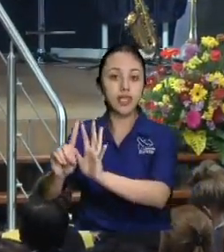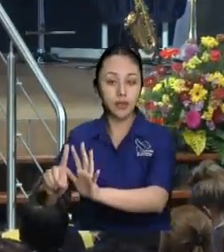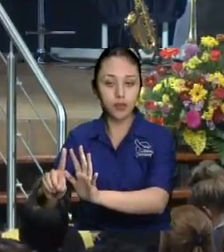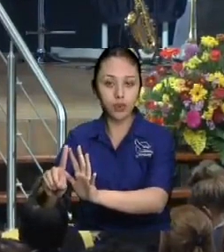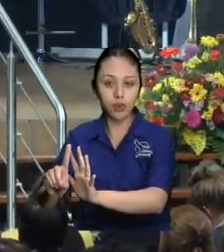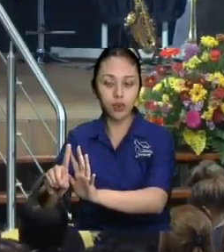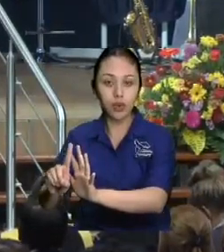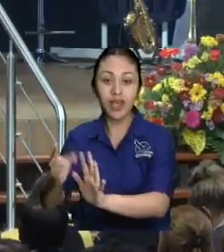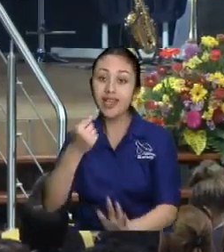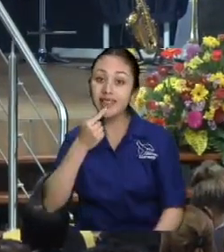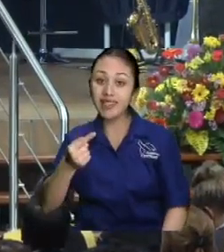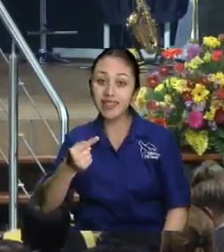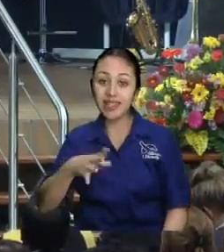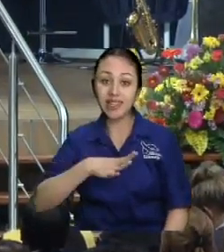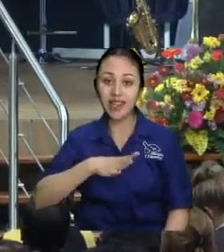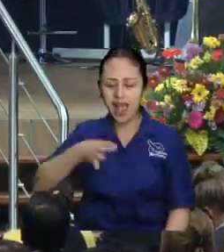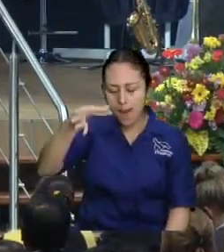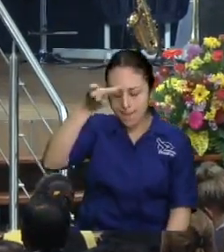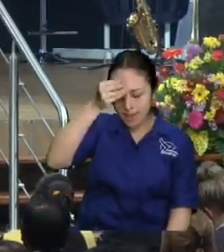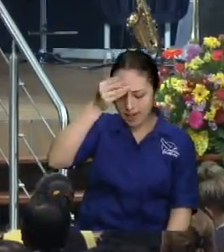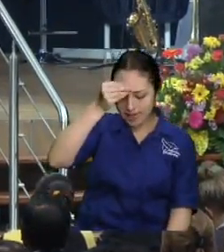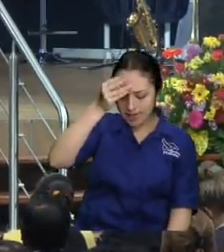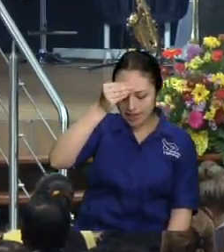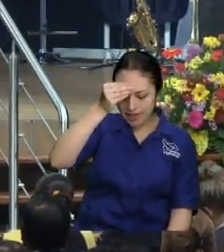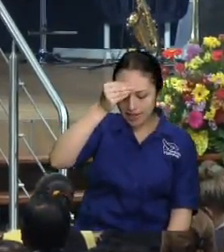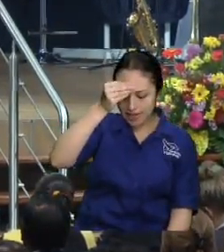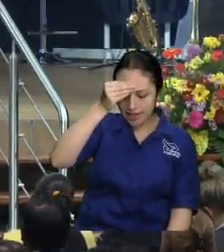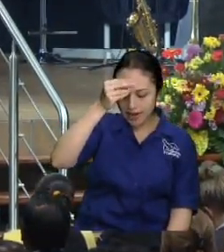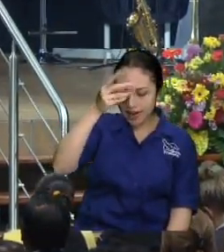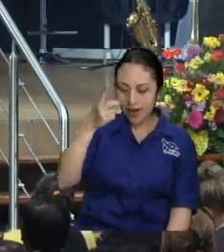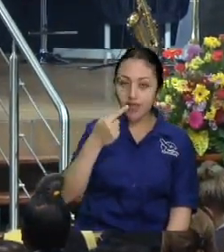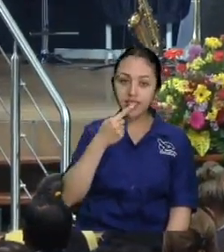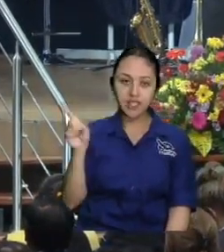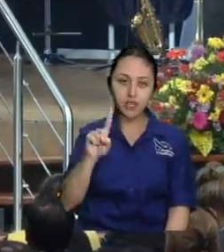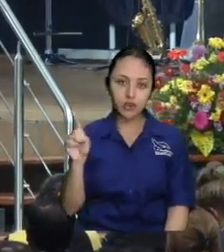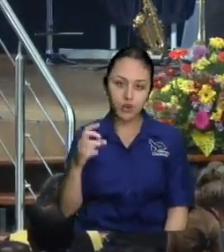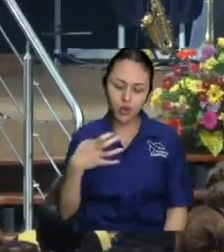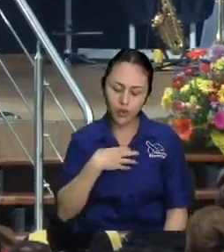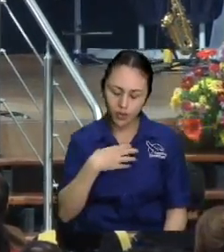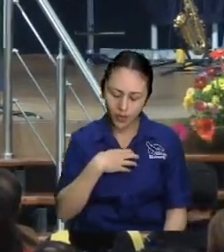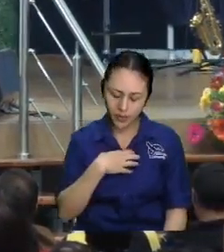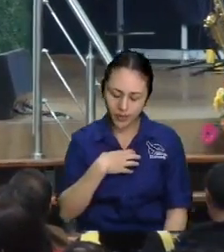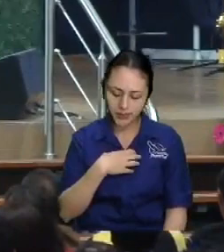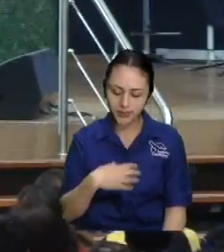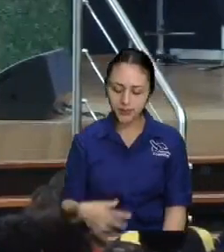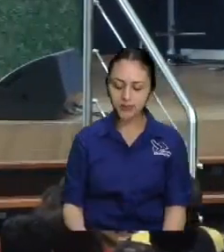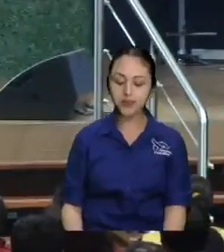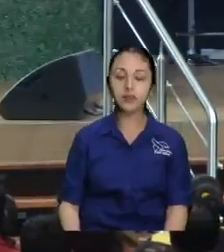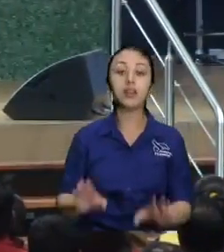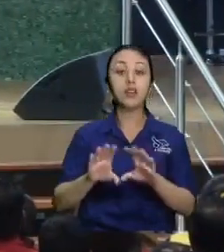a sí mismo y vivir de una manera distinta a la de solo el creyente. Entonces acá,